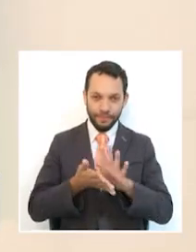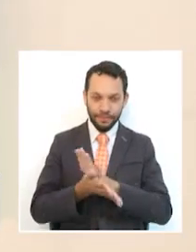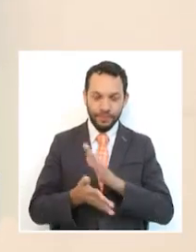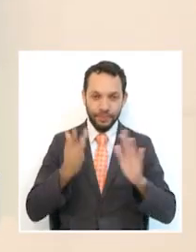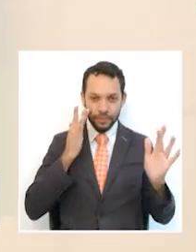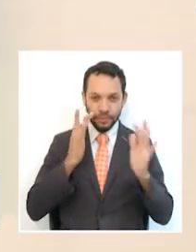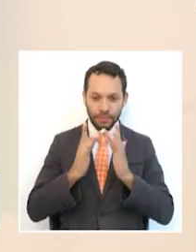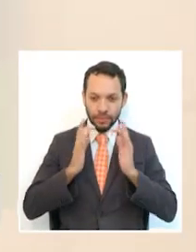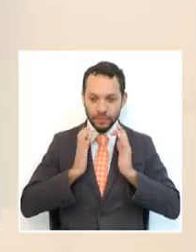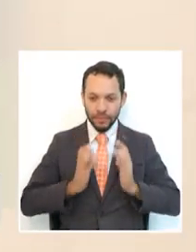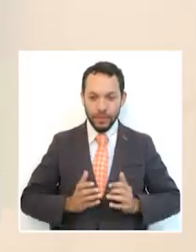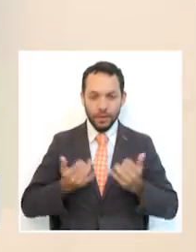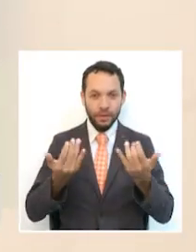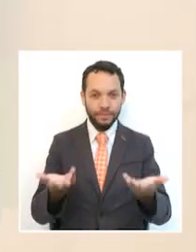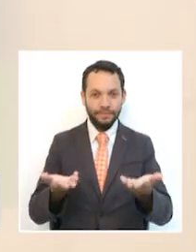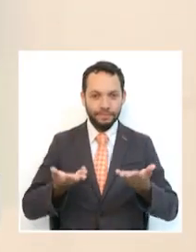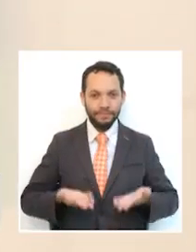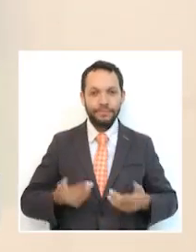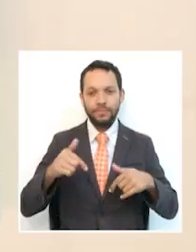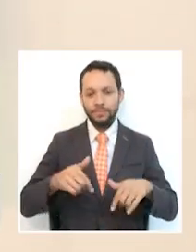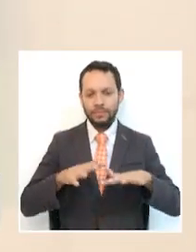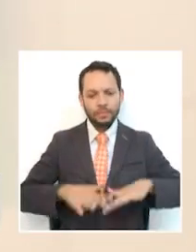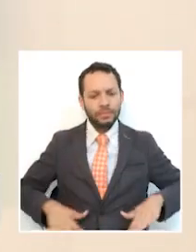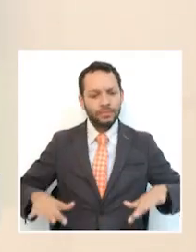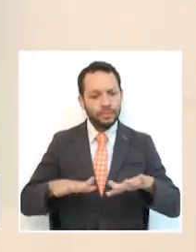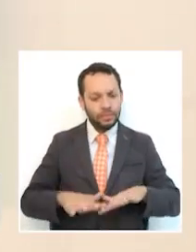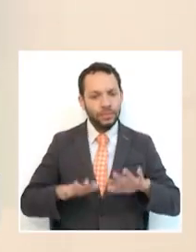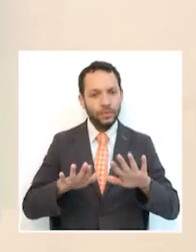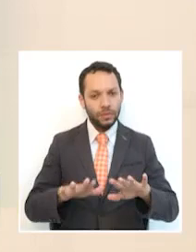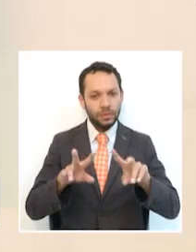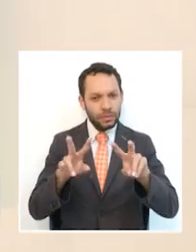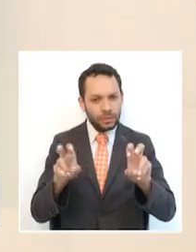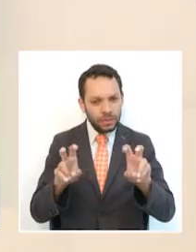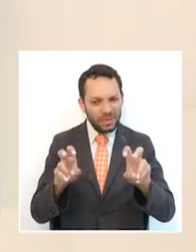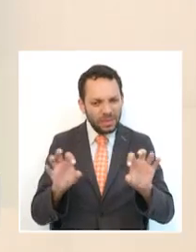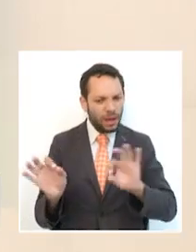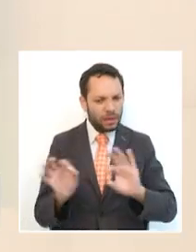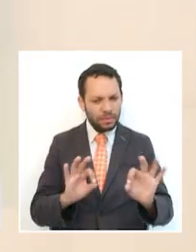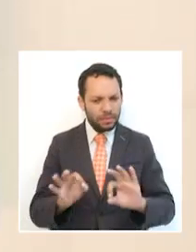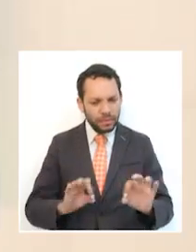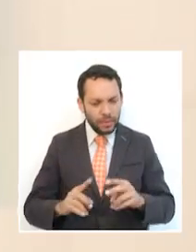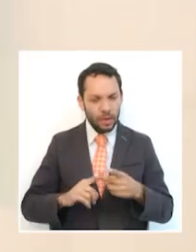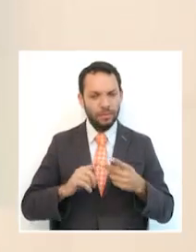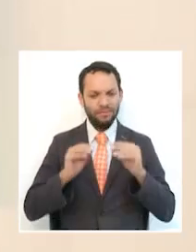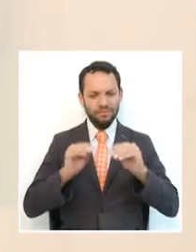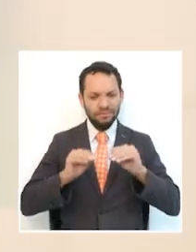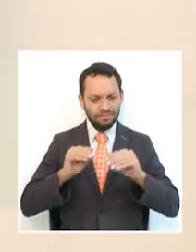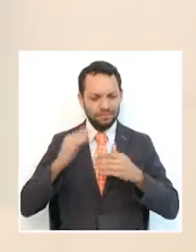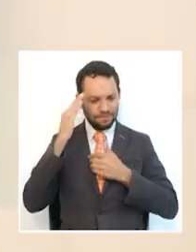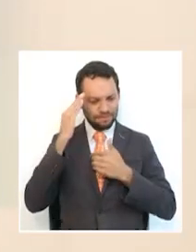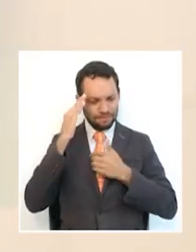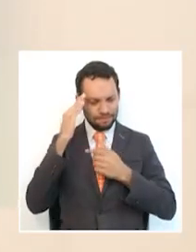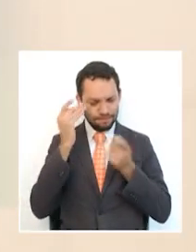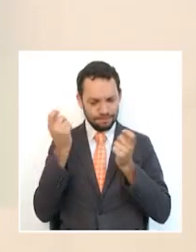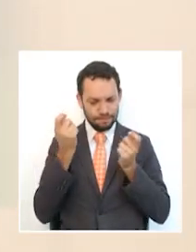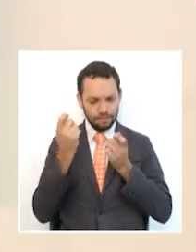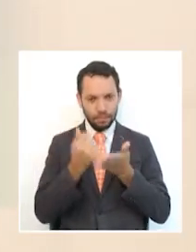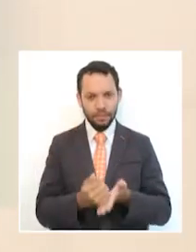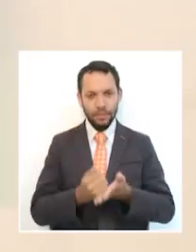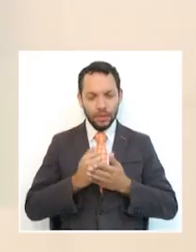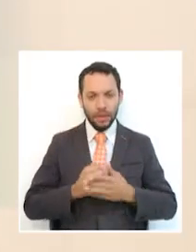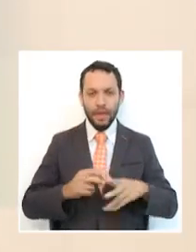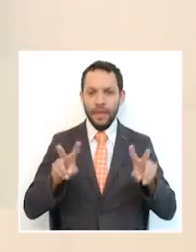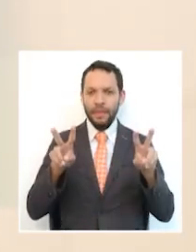bienvenidos a este espacio que busca generar prevención educación y conciencia todos los días a través de un tema